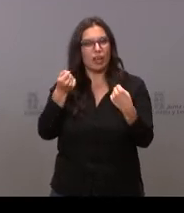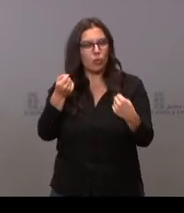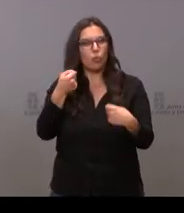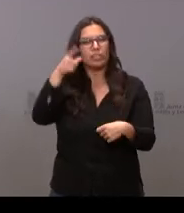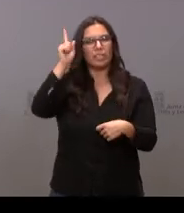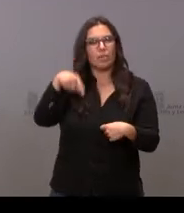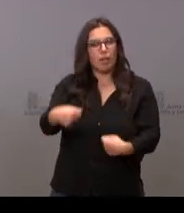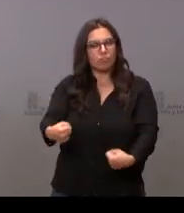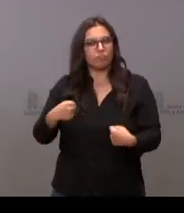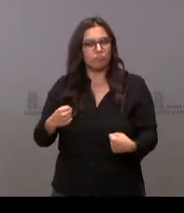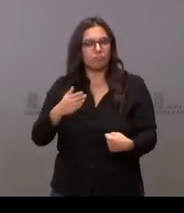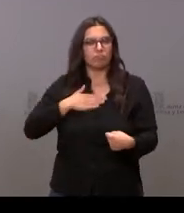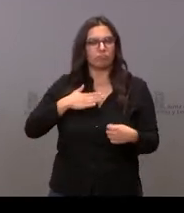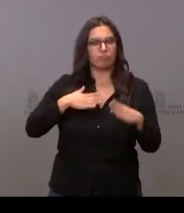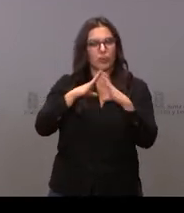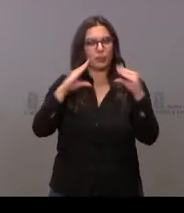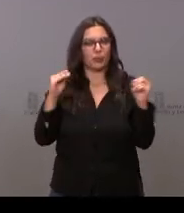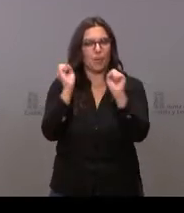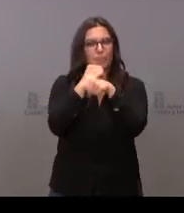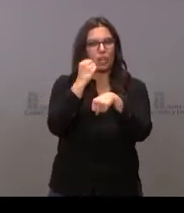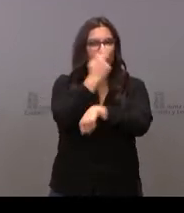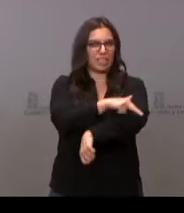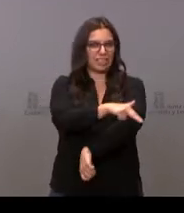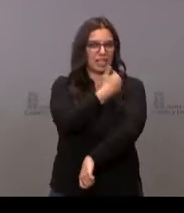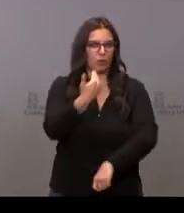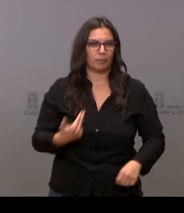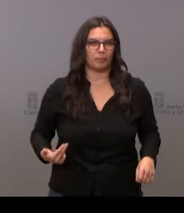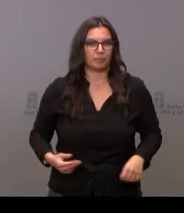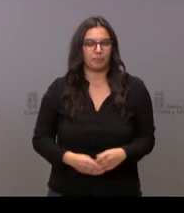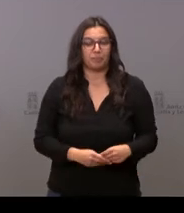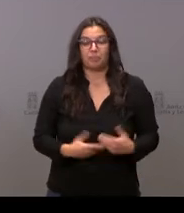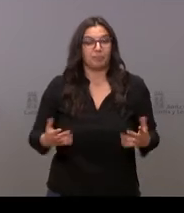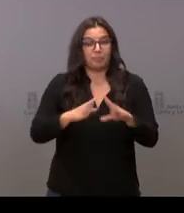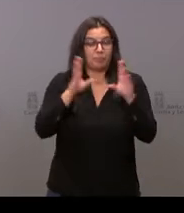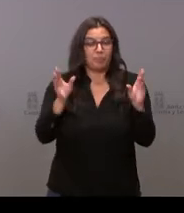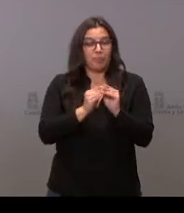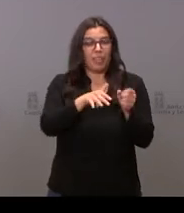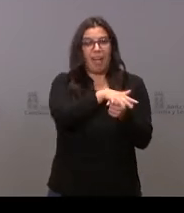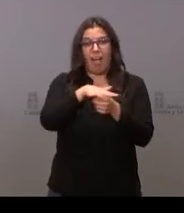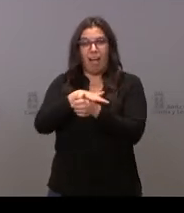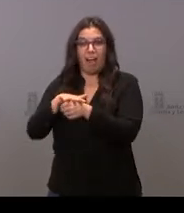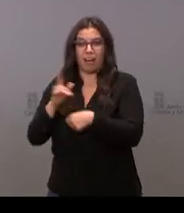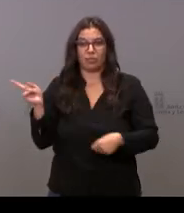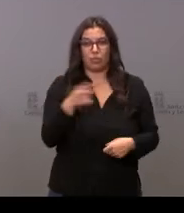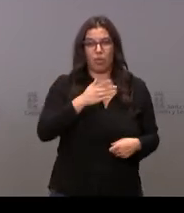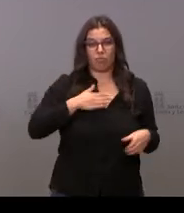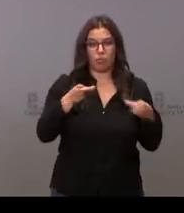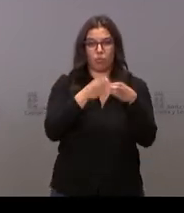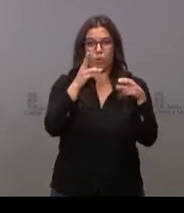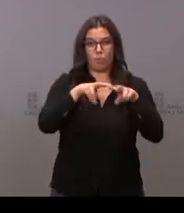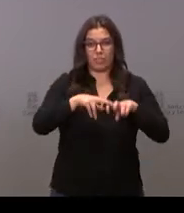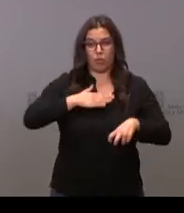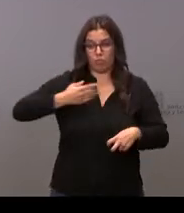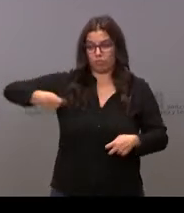potencia de nuestro campus biosanitario y en fin todas las áreas en las que nuestros grupos de investigación puedan